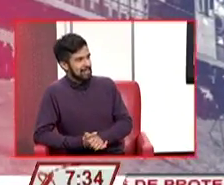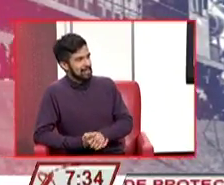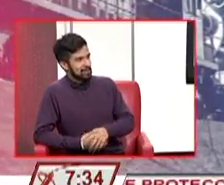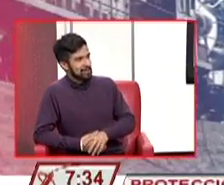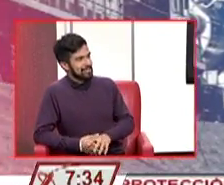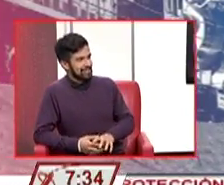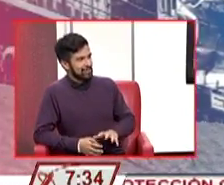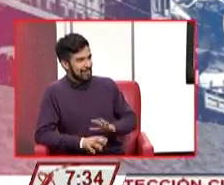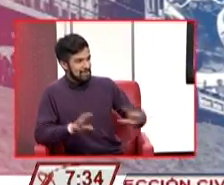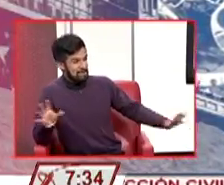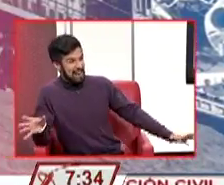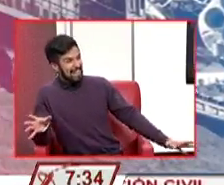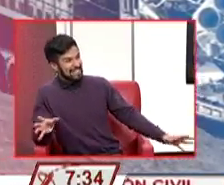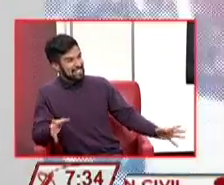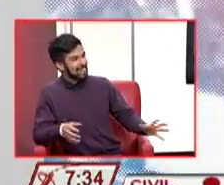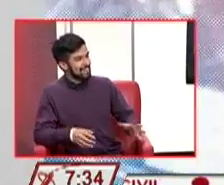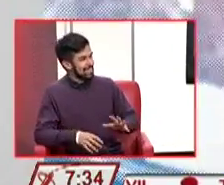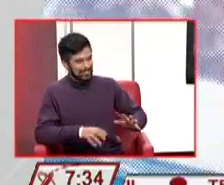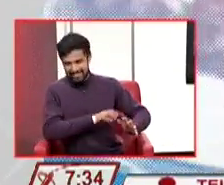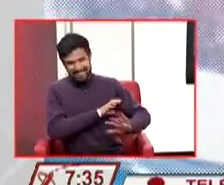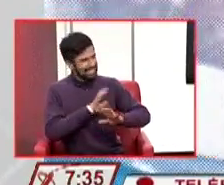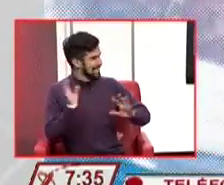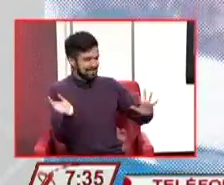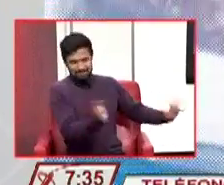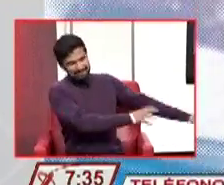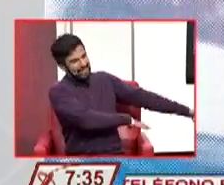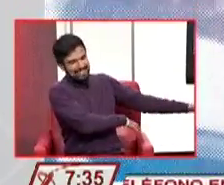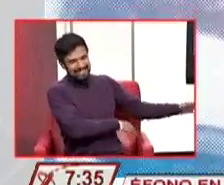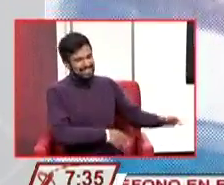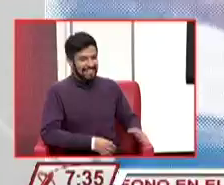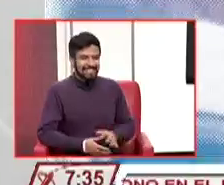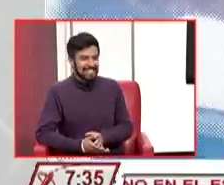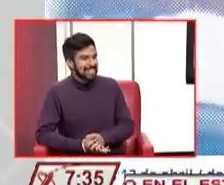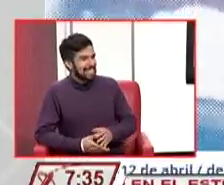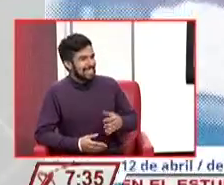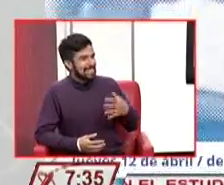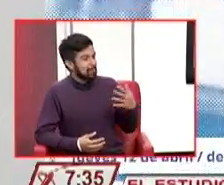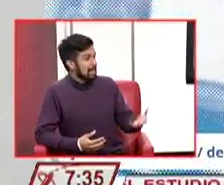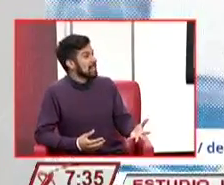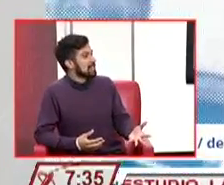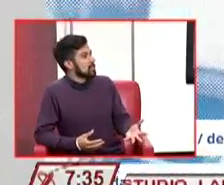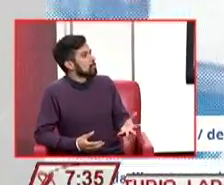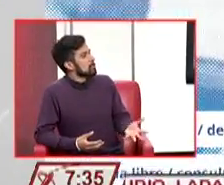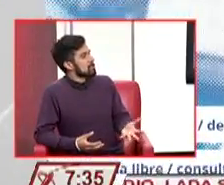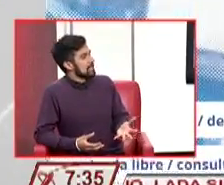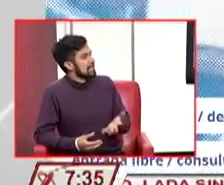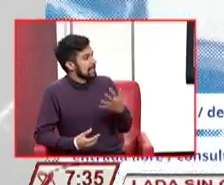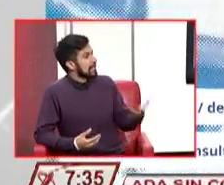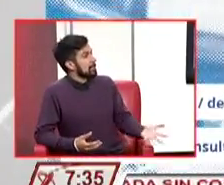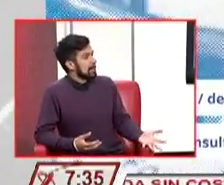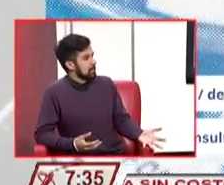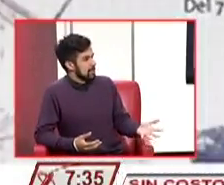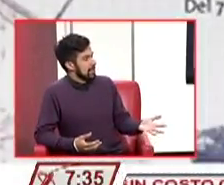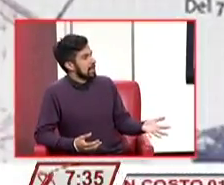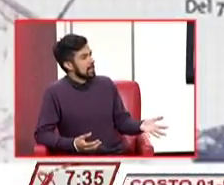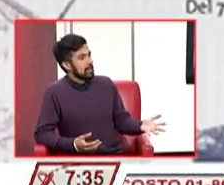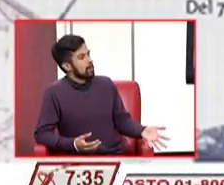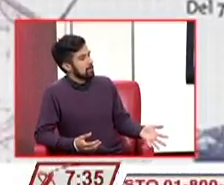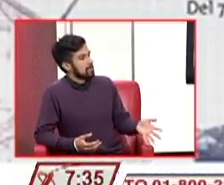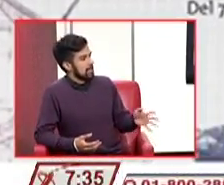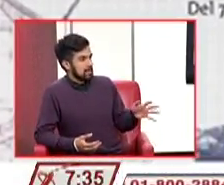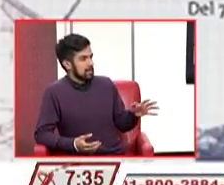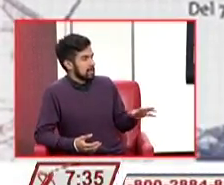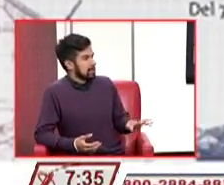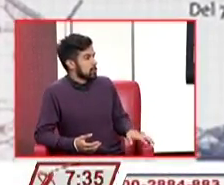Comisión Nacional del Espacio Exterior, la primera agencia, sí, hasta atrás, y también grupos que se dedicaban a cohetería